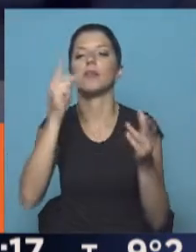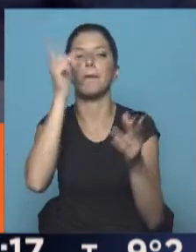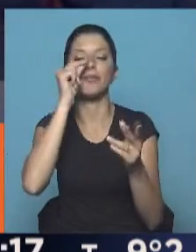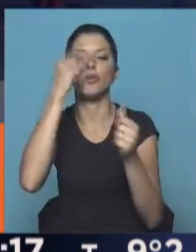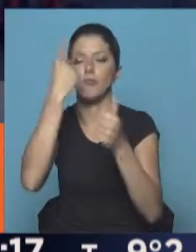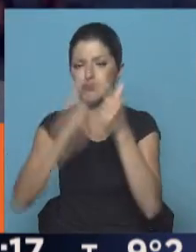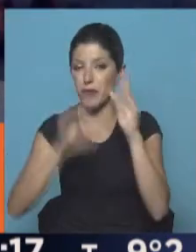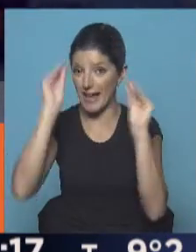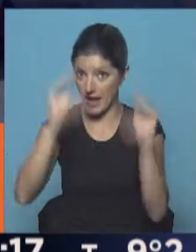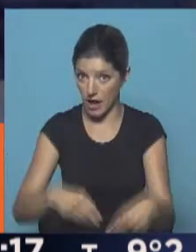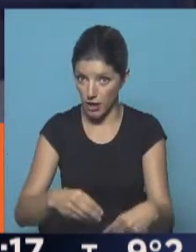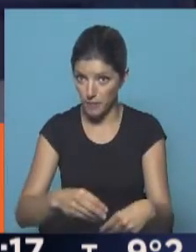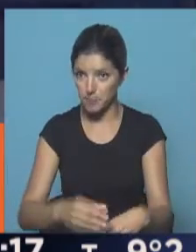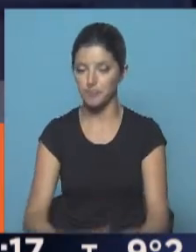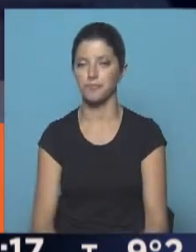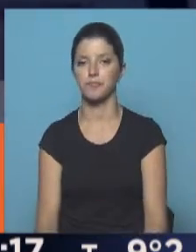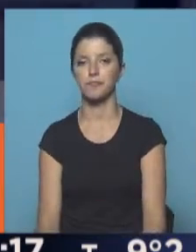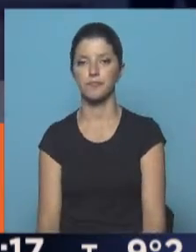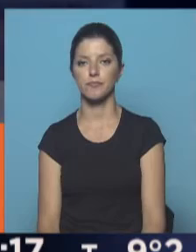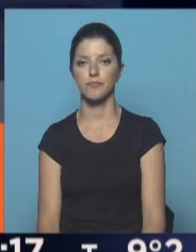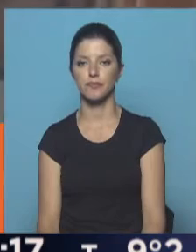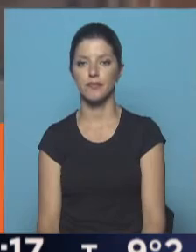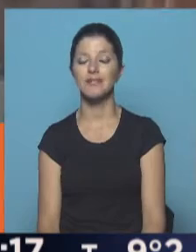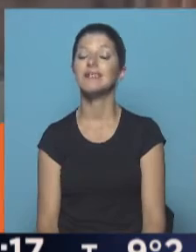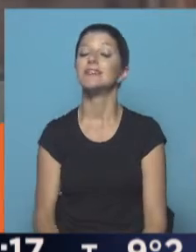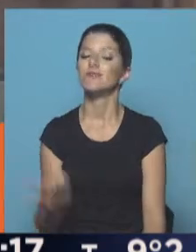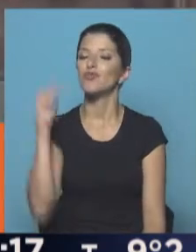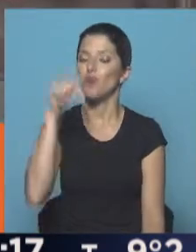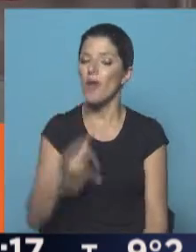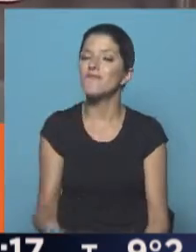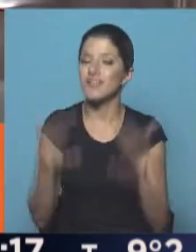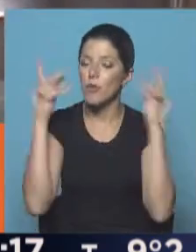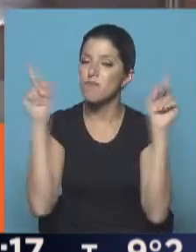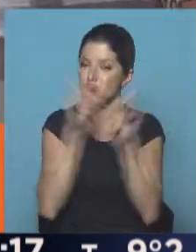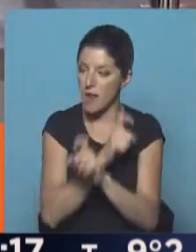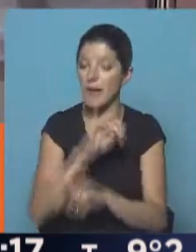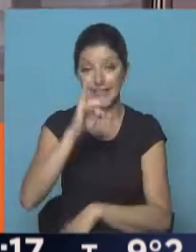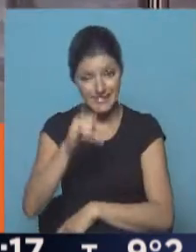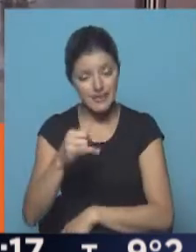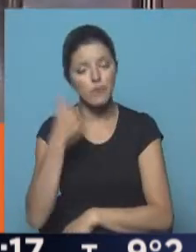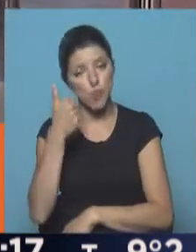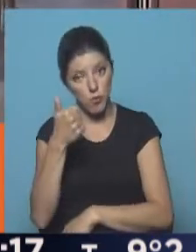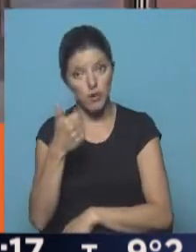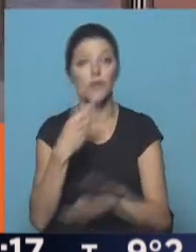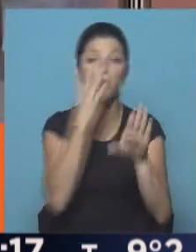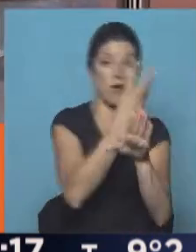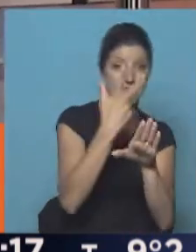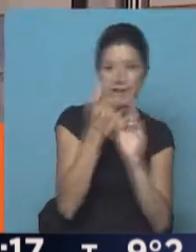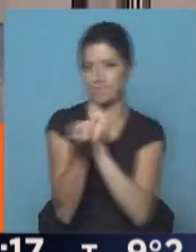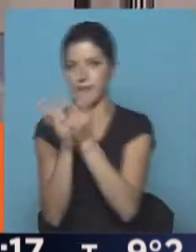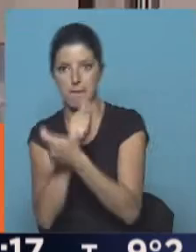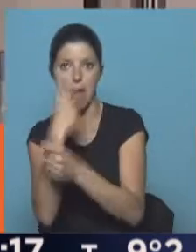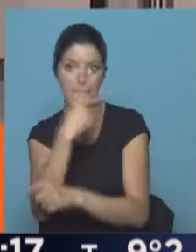materias primas. Entonces, hoy la inflación es un problema. Entonces, sí, es cierto, es bueno que de 43 pasemos